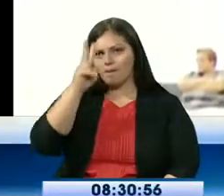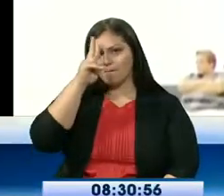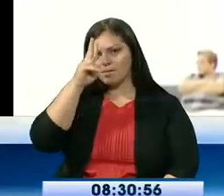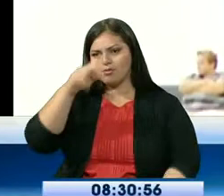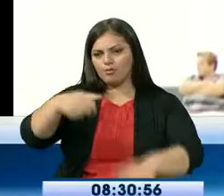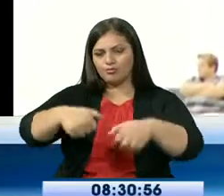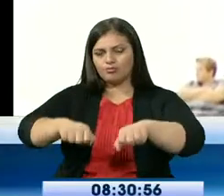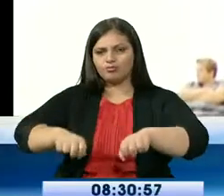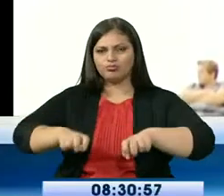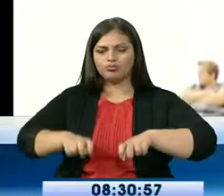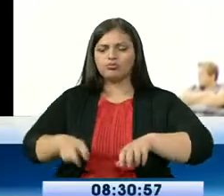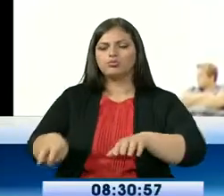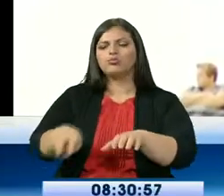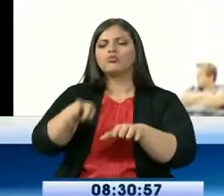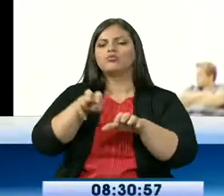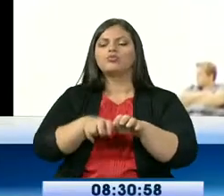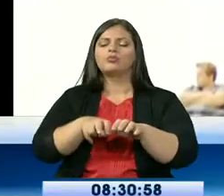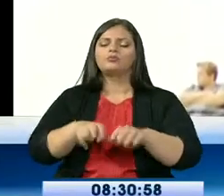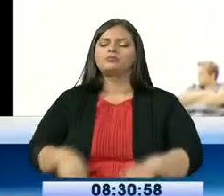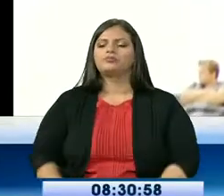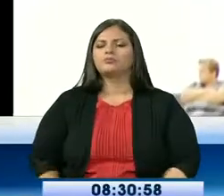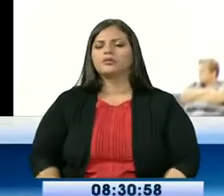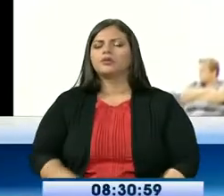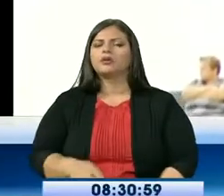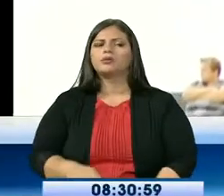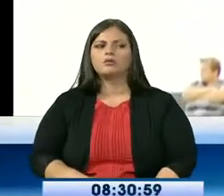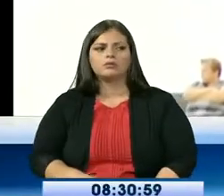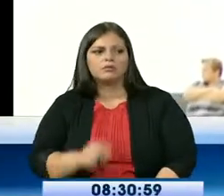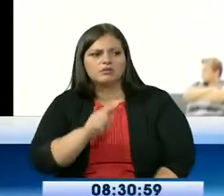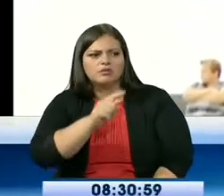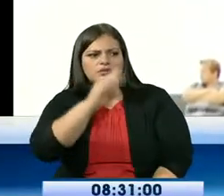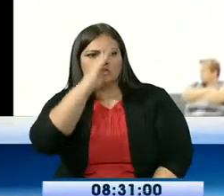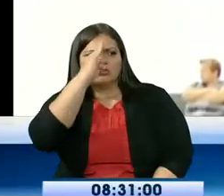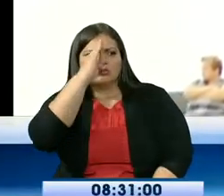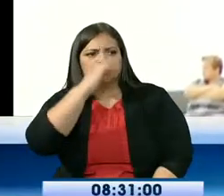sustancia. Indicaba de que no era de él, pero como siempre